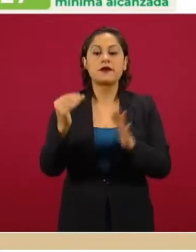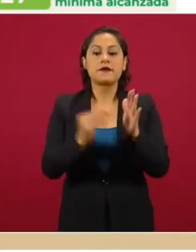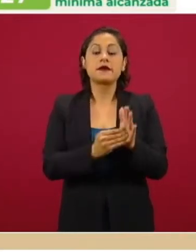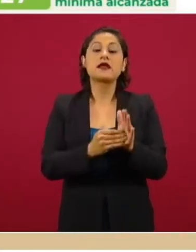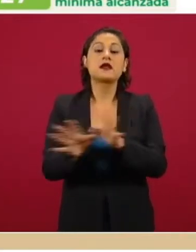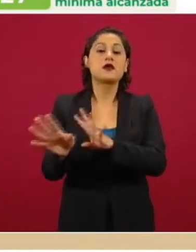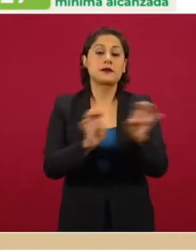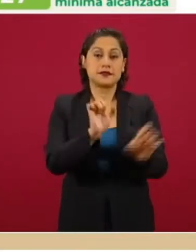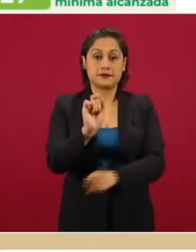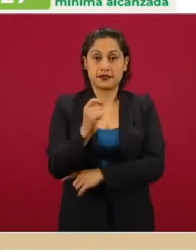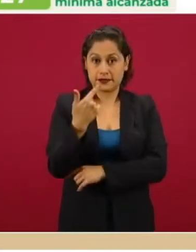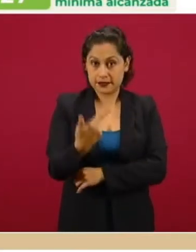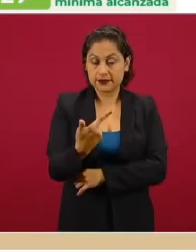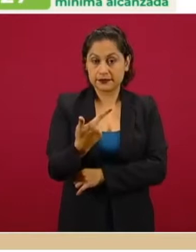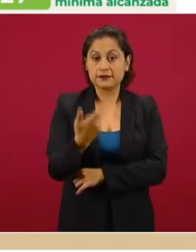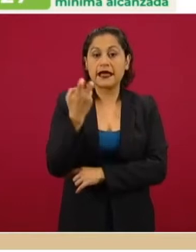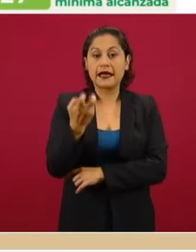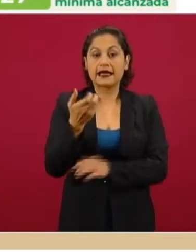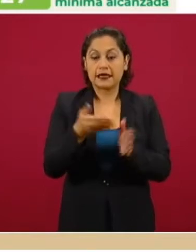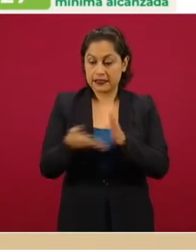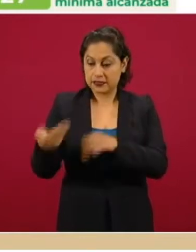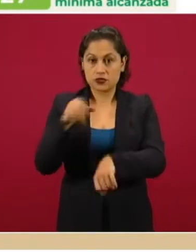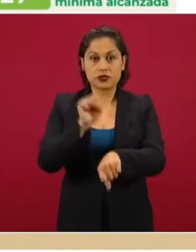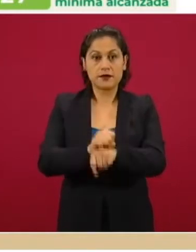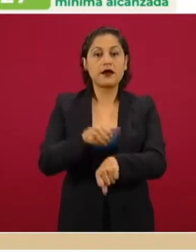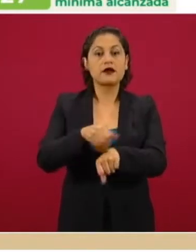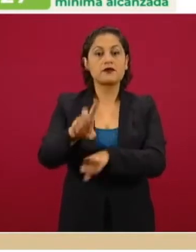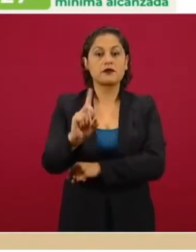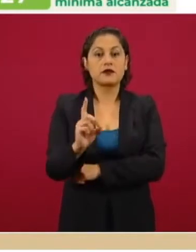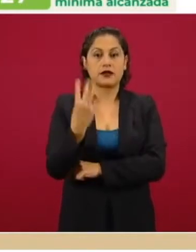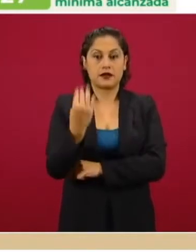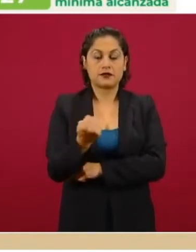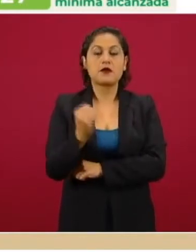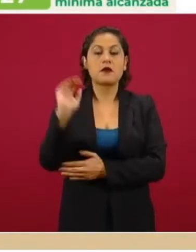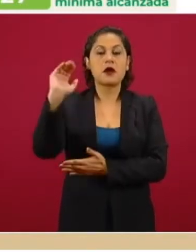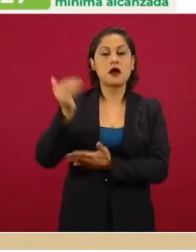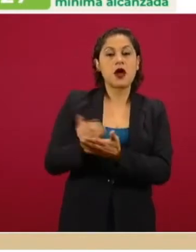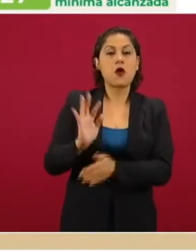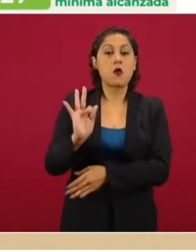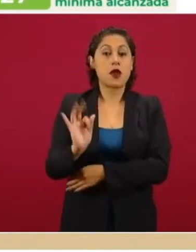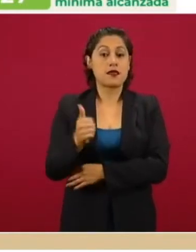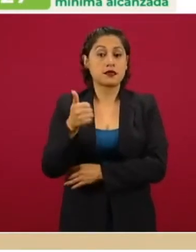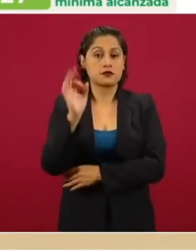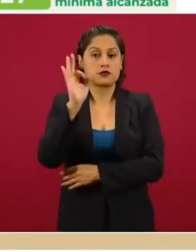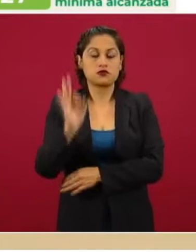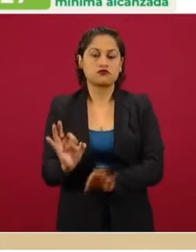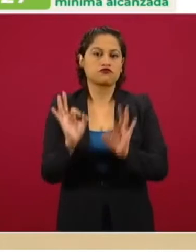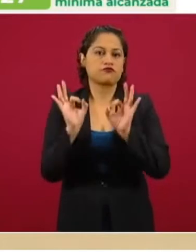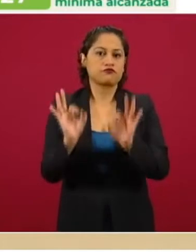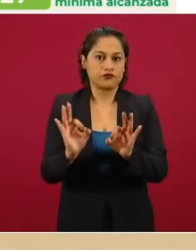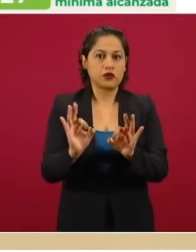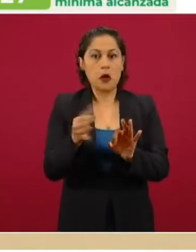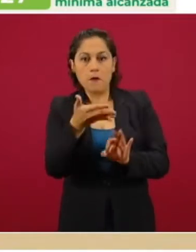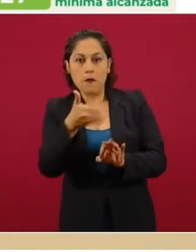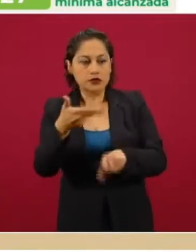9.927. Eso ocurrió en la semana 39, una reducción de 46%, casi la mitad de las camas